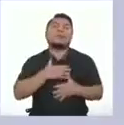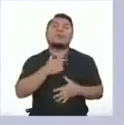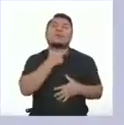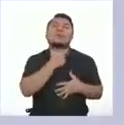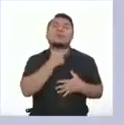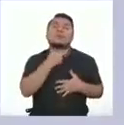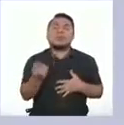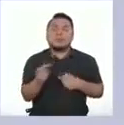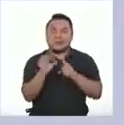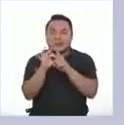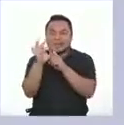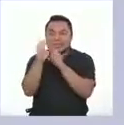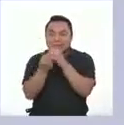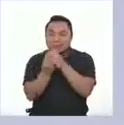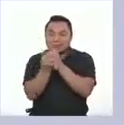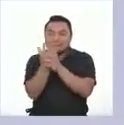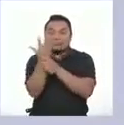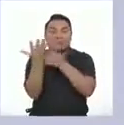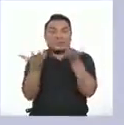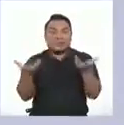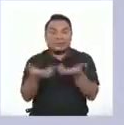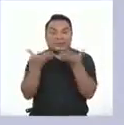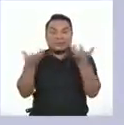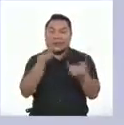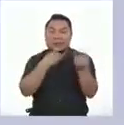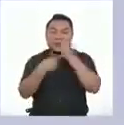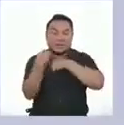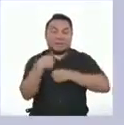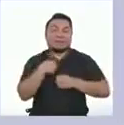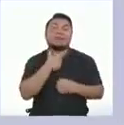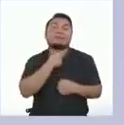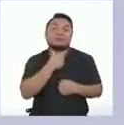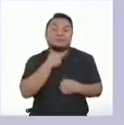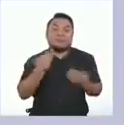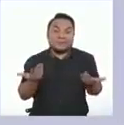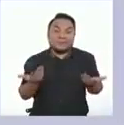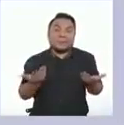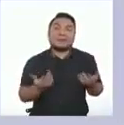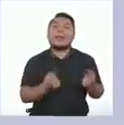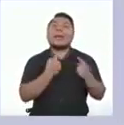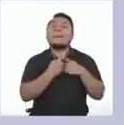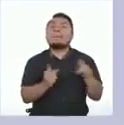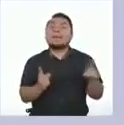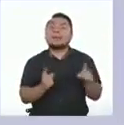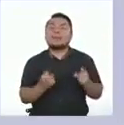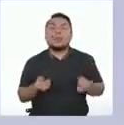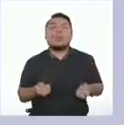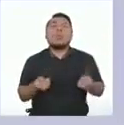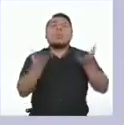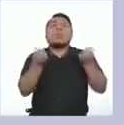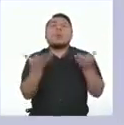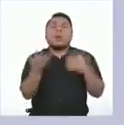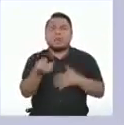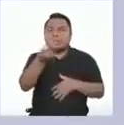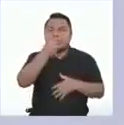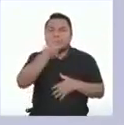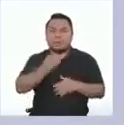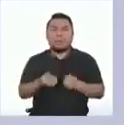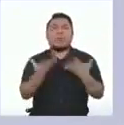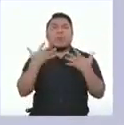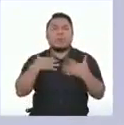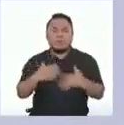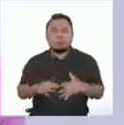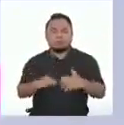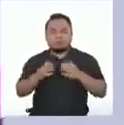comer los germinados y sé que son nutritivos por las actividades que hemos estado desarrollando, pero no sé cuánto exactamente me aporta